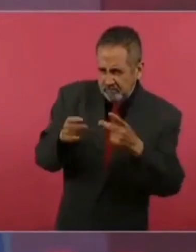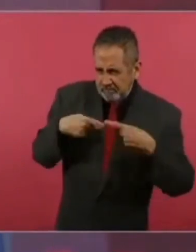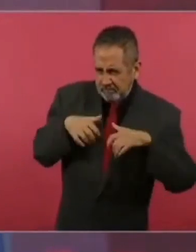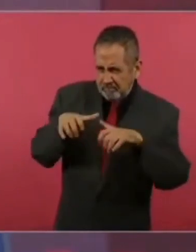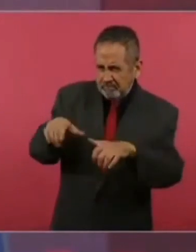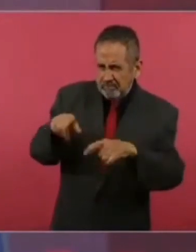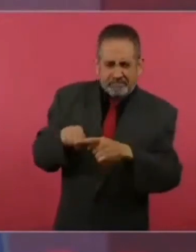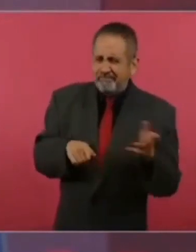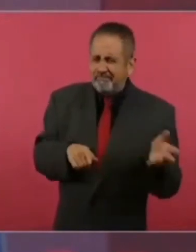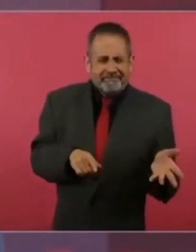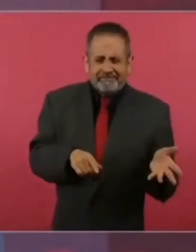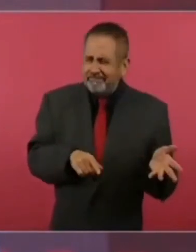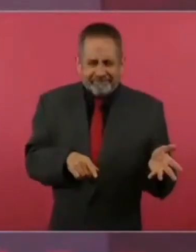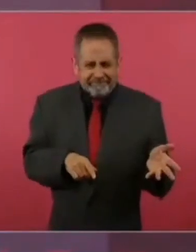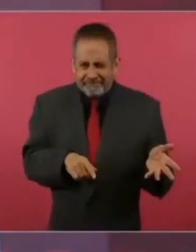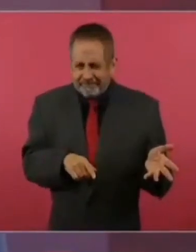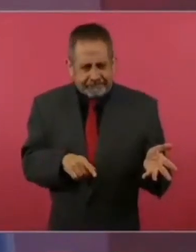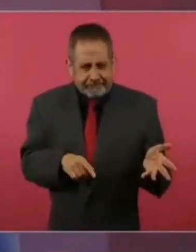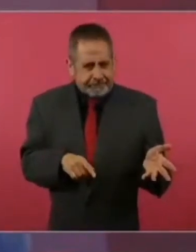de